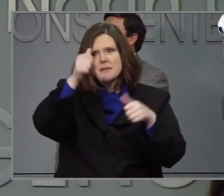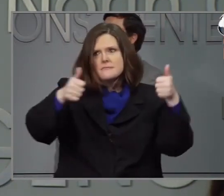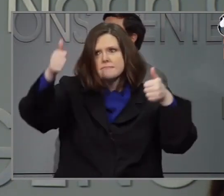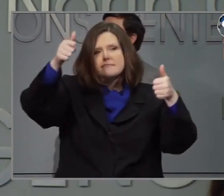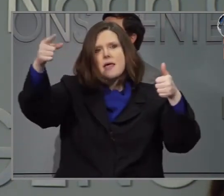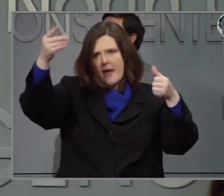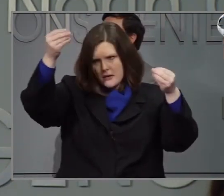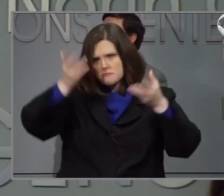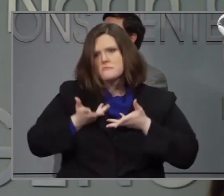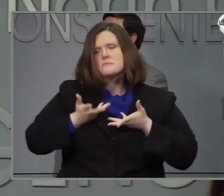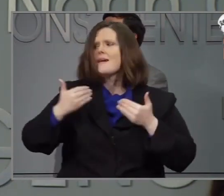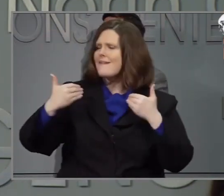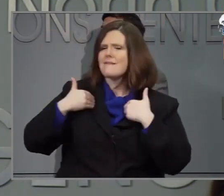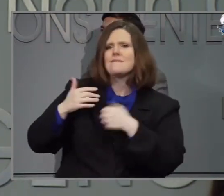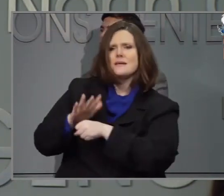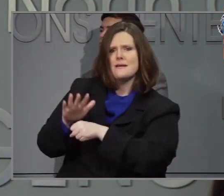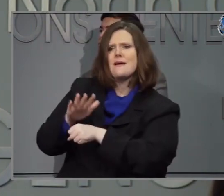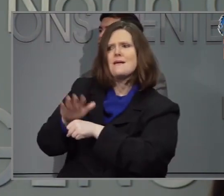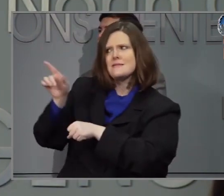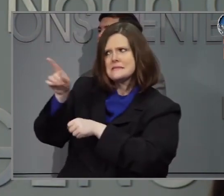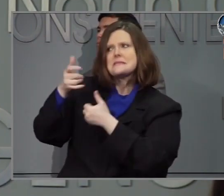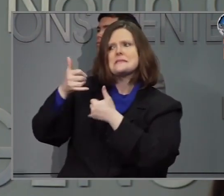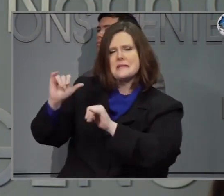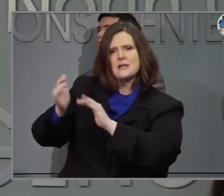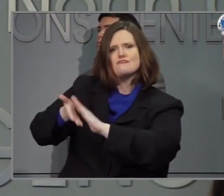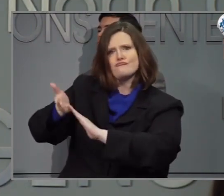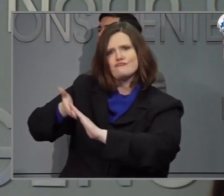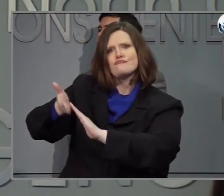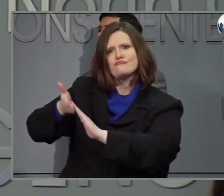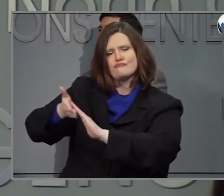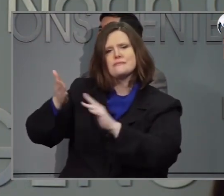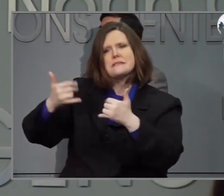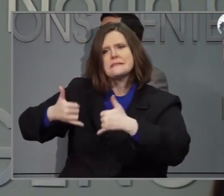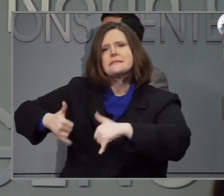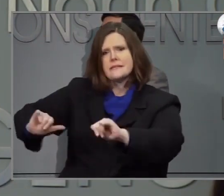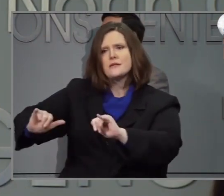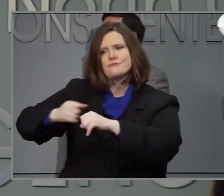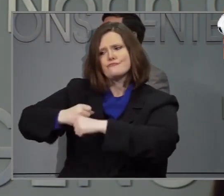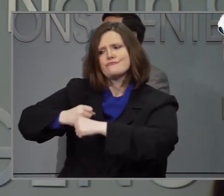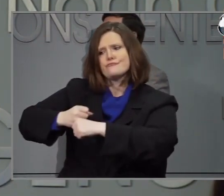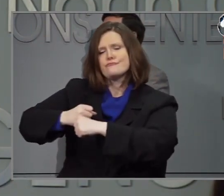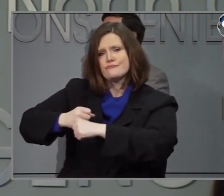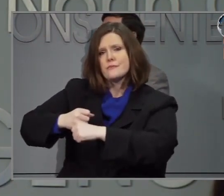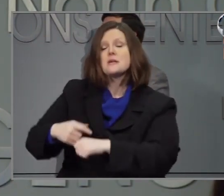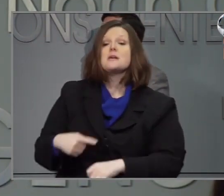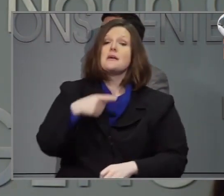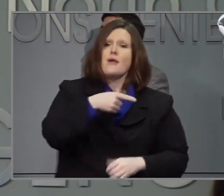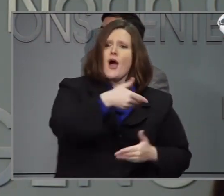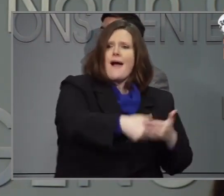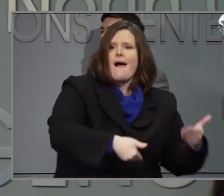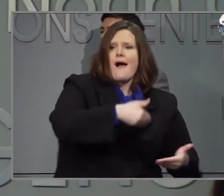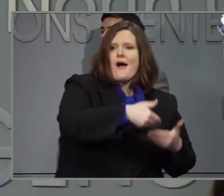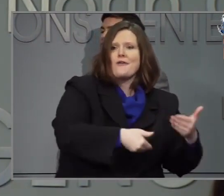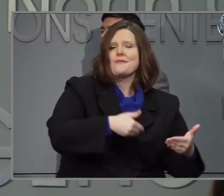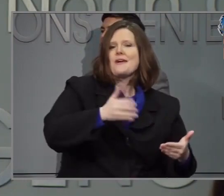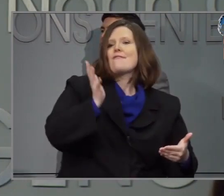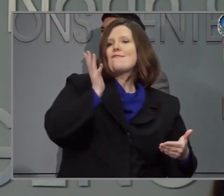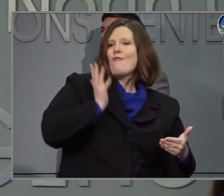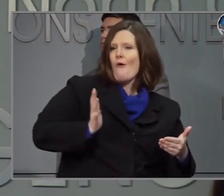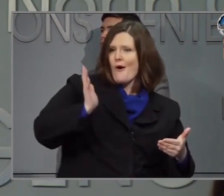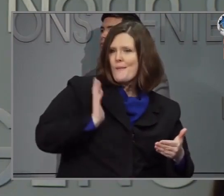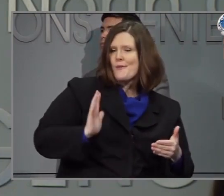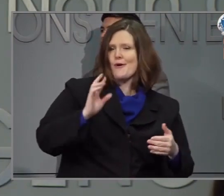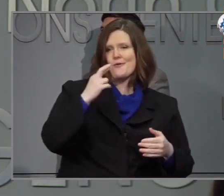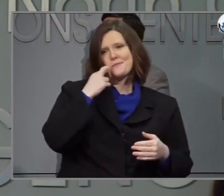llamándome y continúan diciéndome que las líneas de suministro están abiertas también están contratando a los que